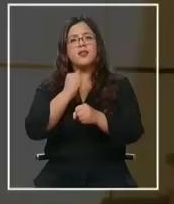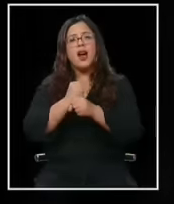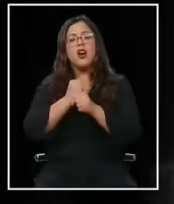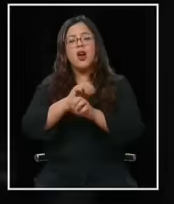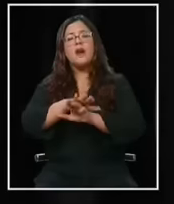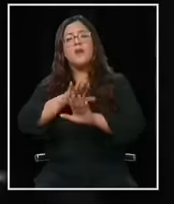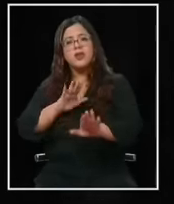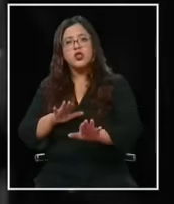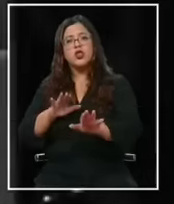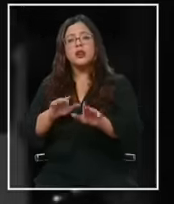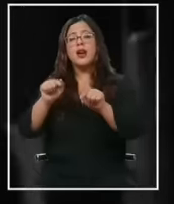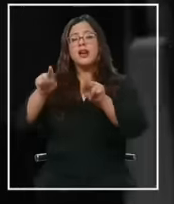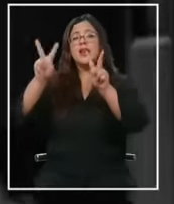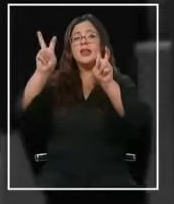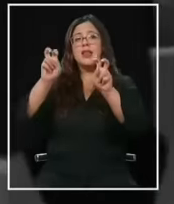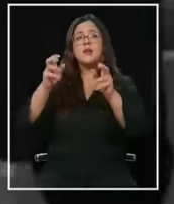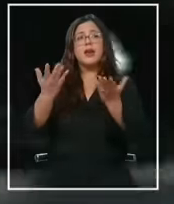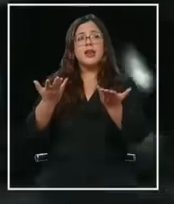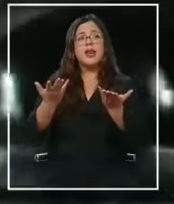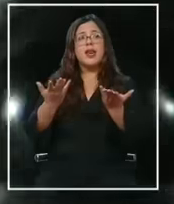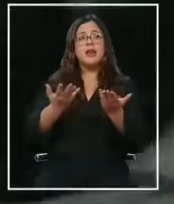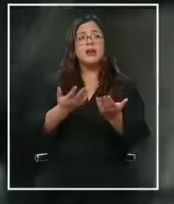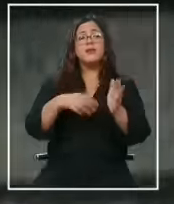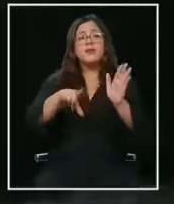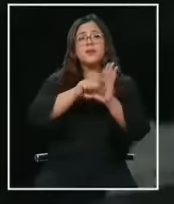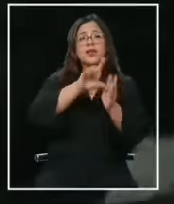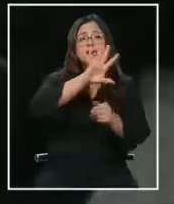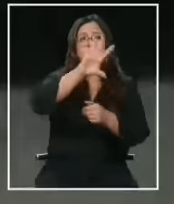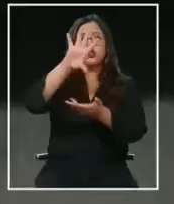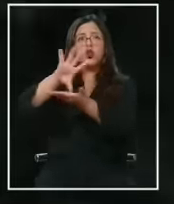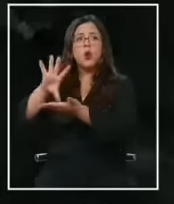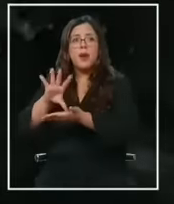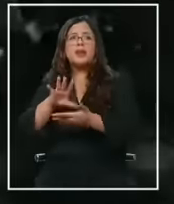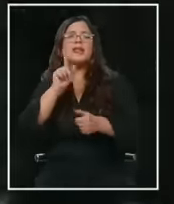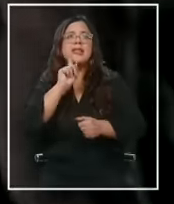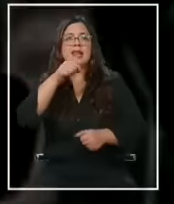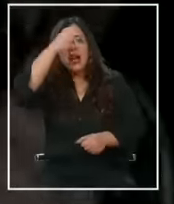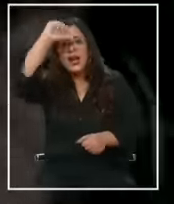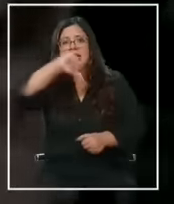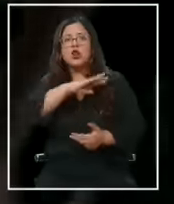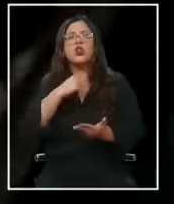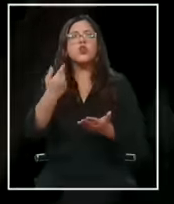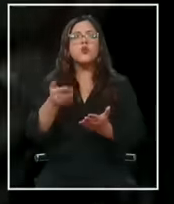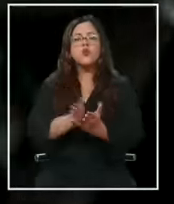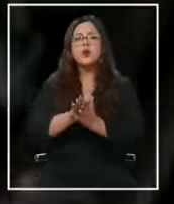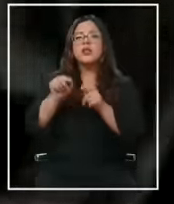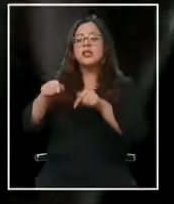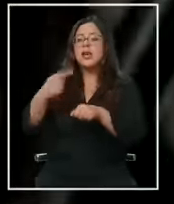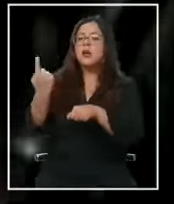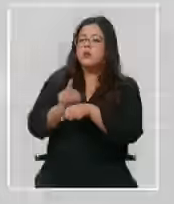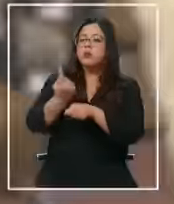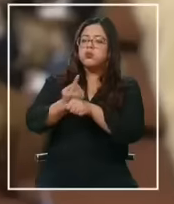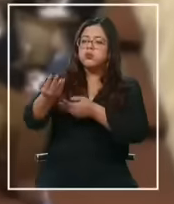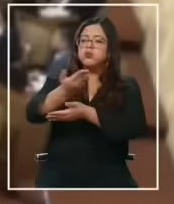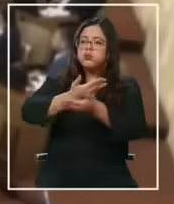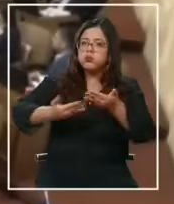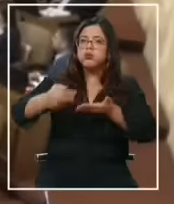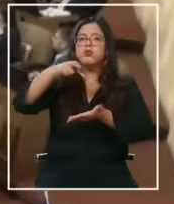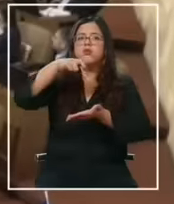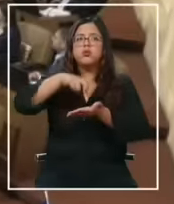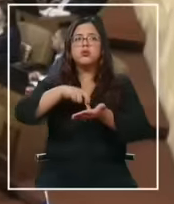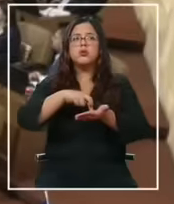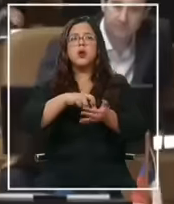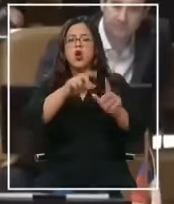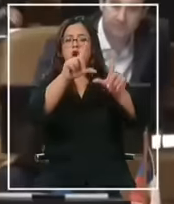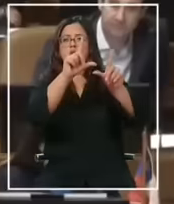prevención también. Solo legislaciones de 55 países en el mundo contemplan la pena de muerte, un debate que en el Parlamento generó pocos